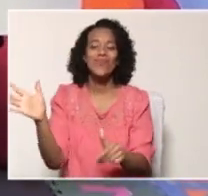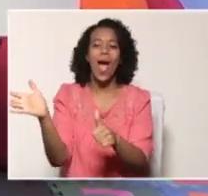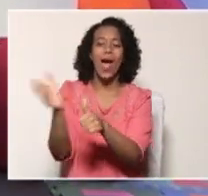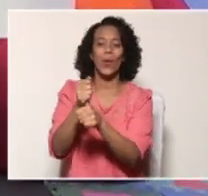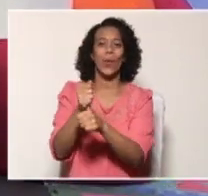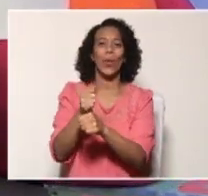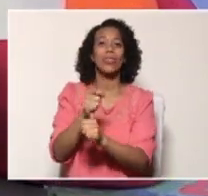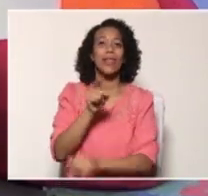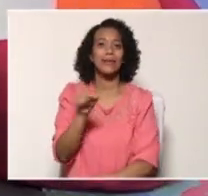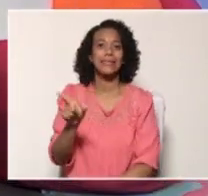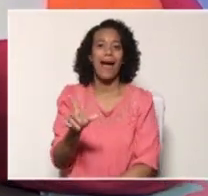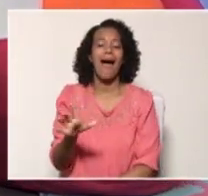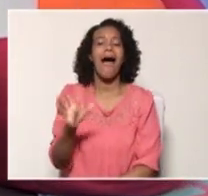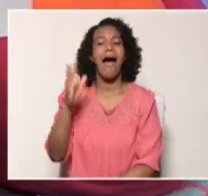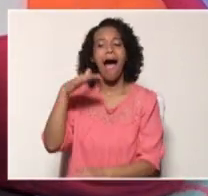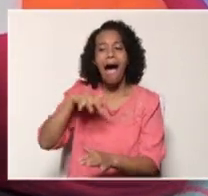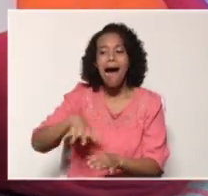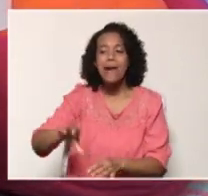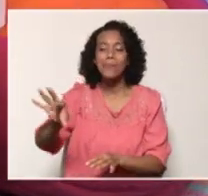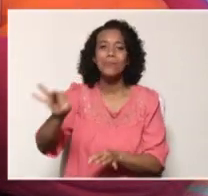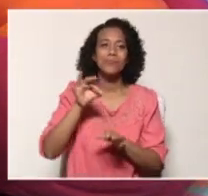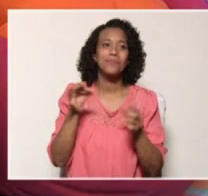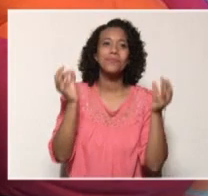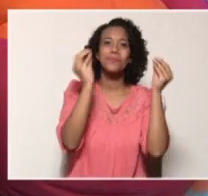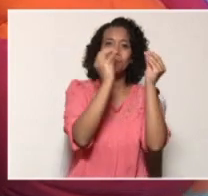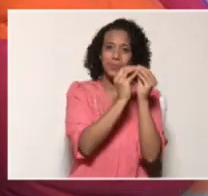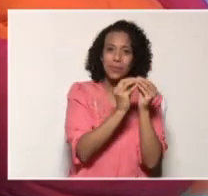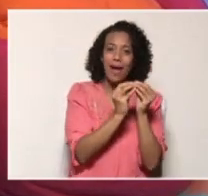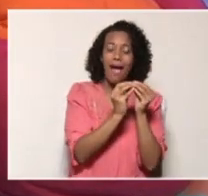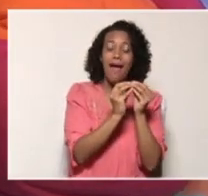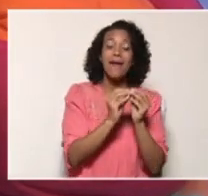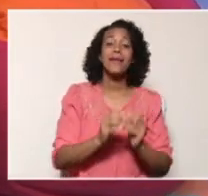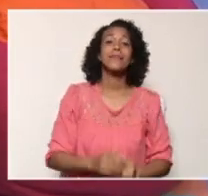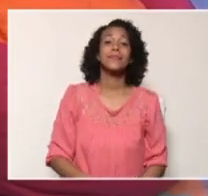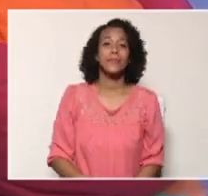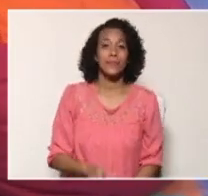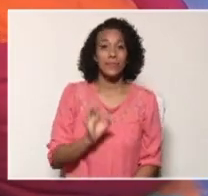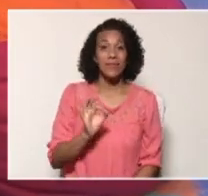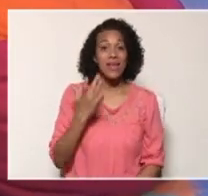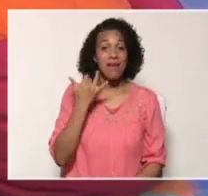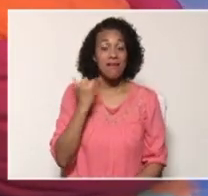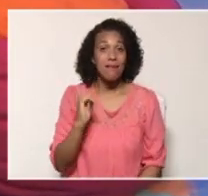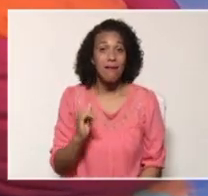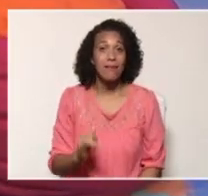progresivamente, el niño y la niña va a poder ubicar en cada sobre, ¿verdad?